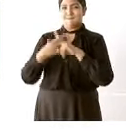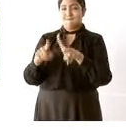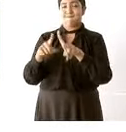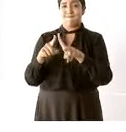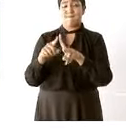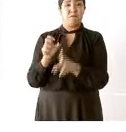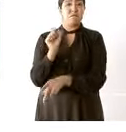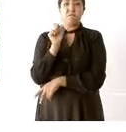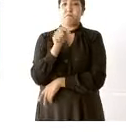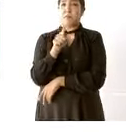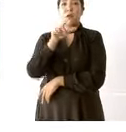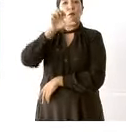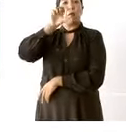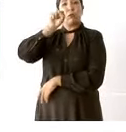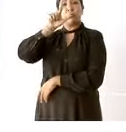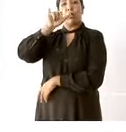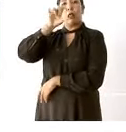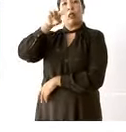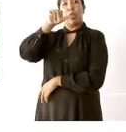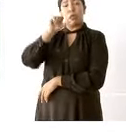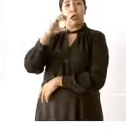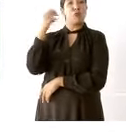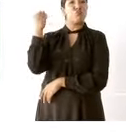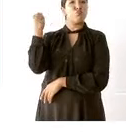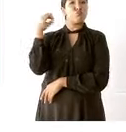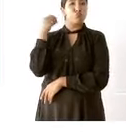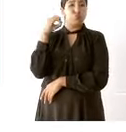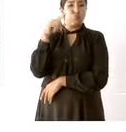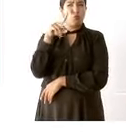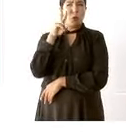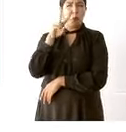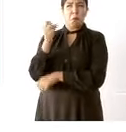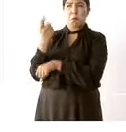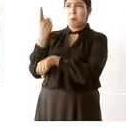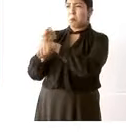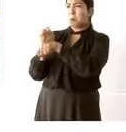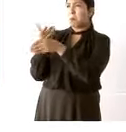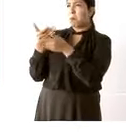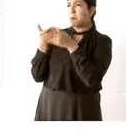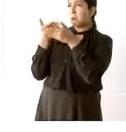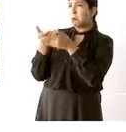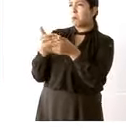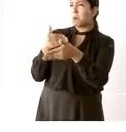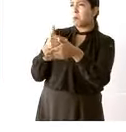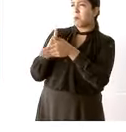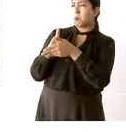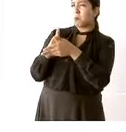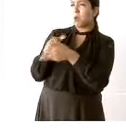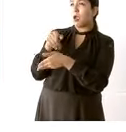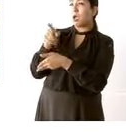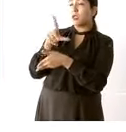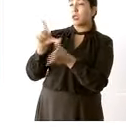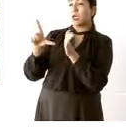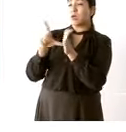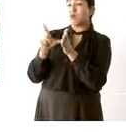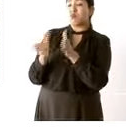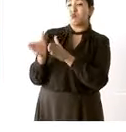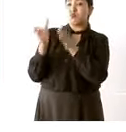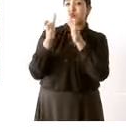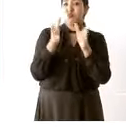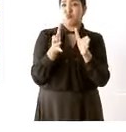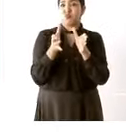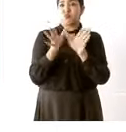que aunque lo vimos allá en el puerto, la primera etapa está la terminal de contenedores, hay que quitar este